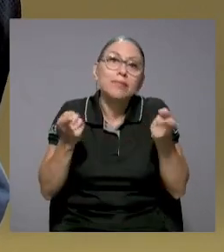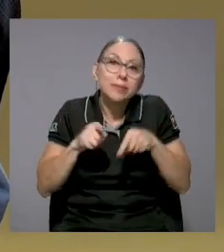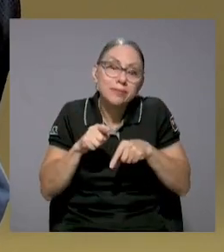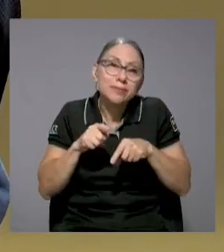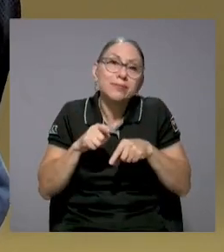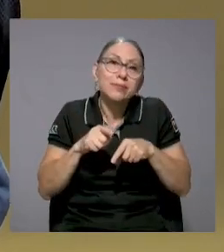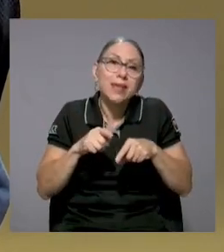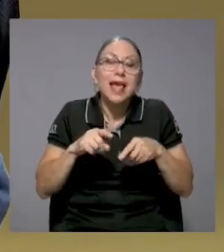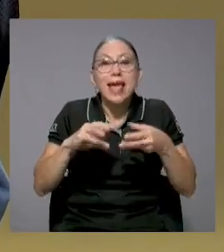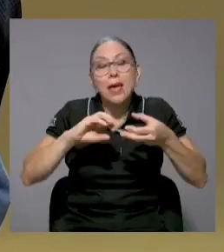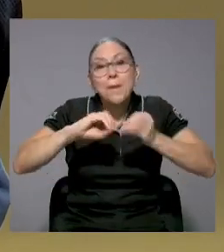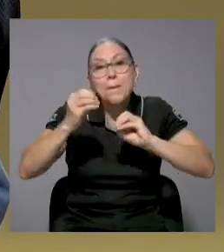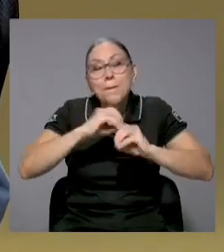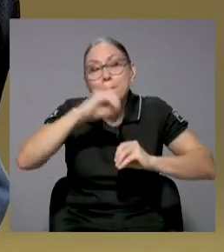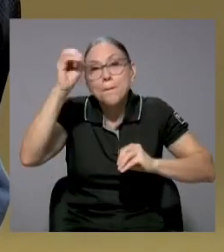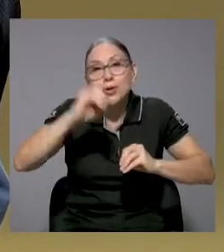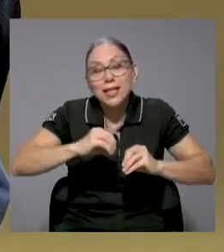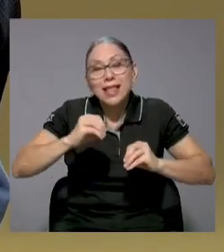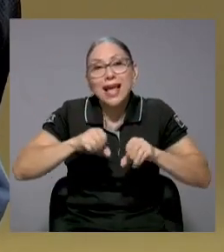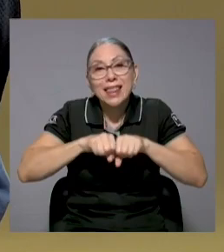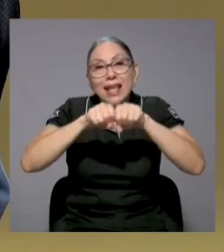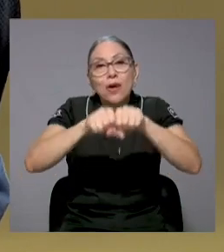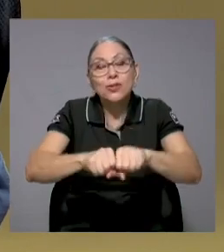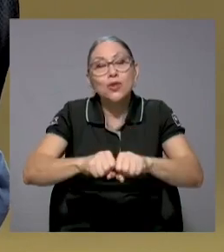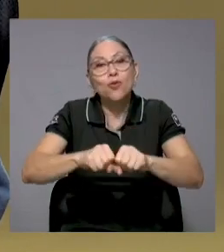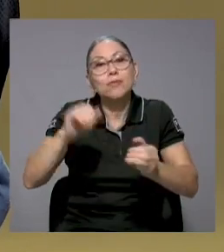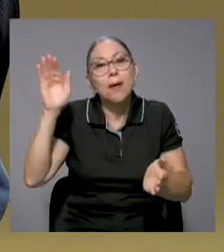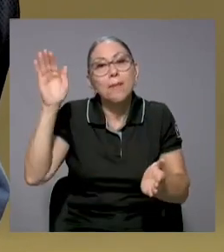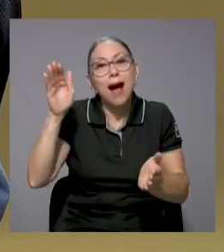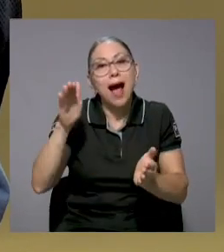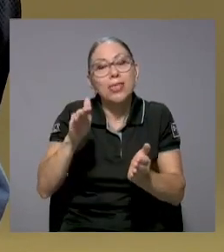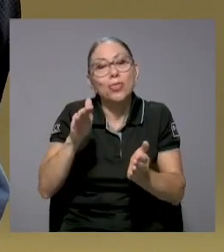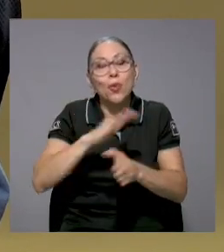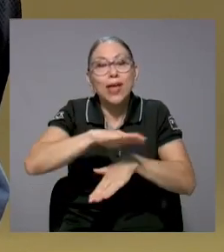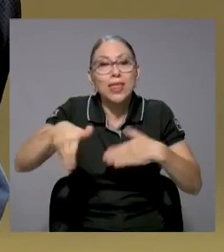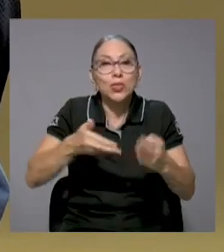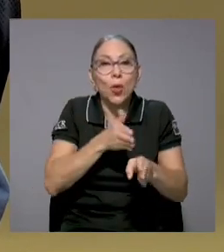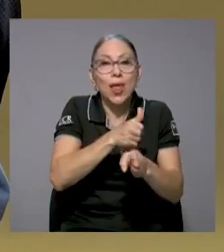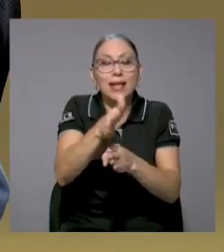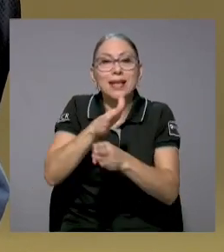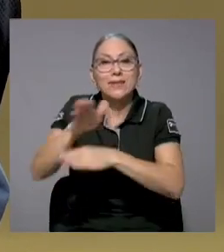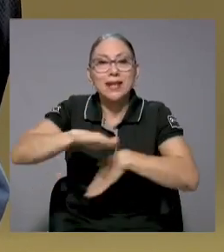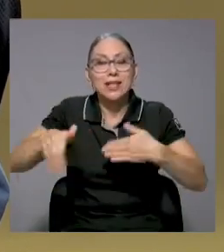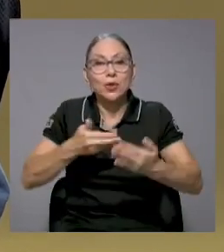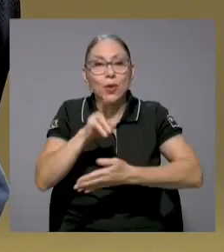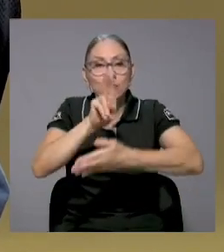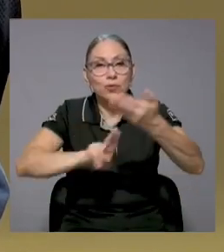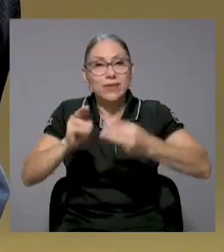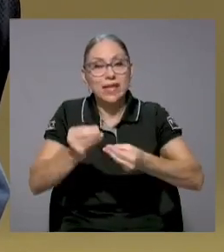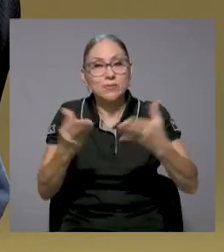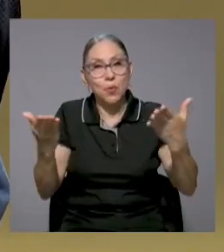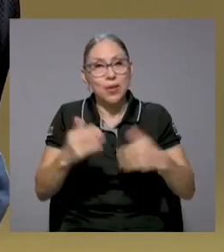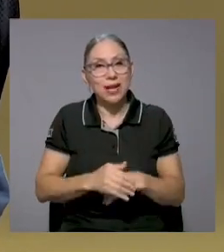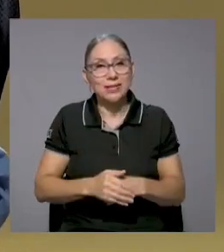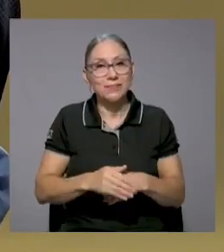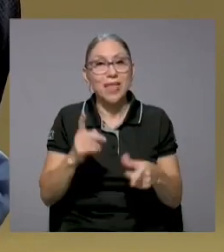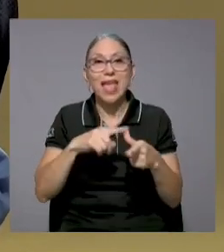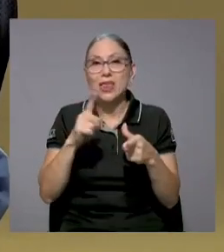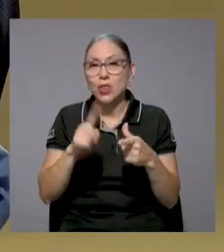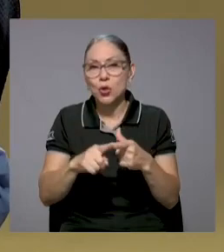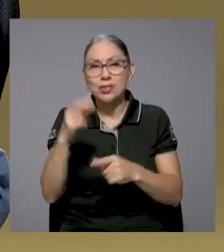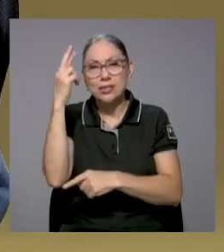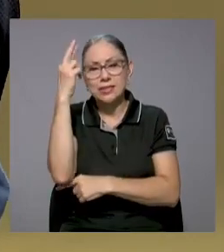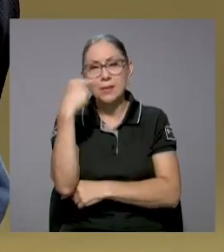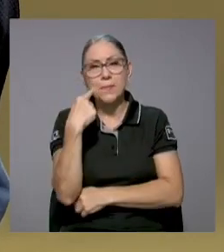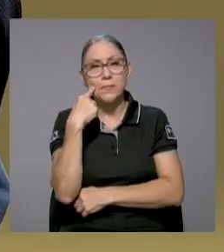las carreras, en todas las universidades públicas. Entonces ese es un primer motivo para plantear que algo más allá